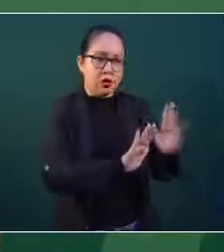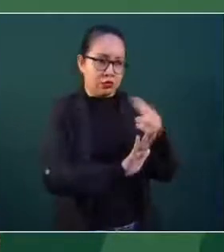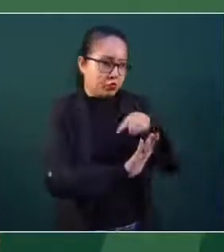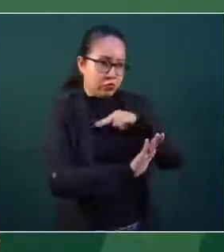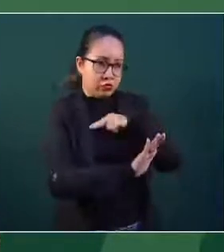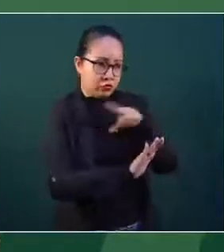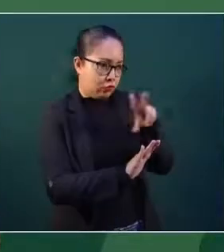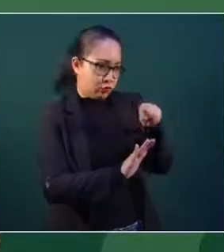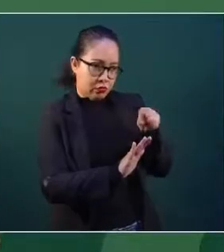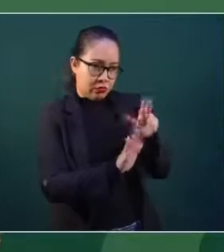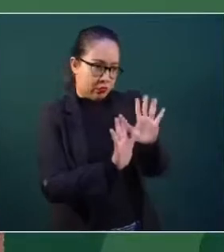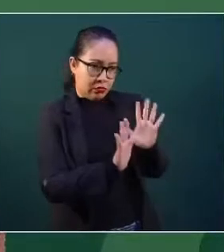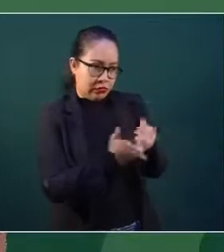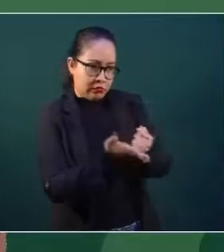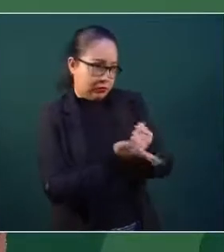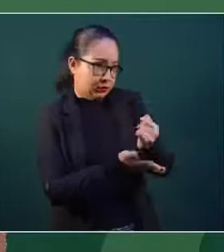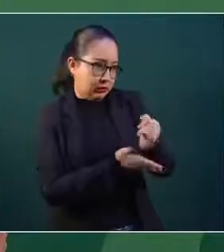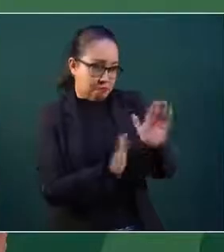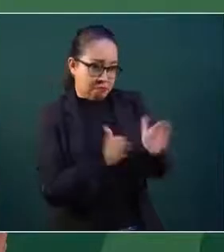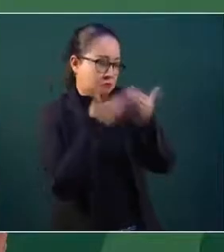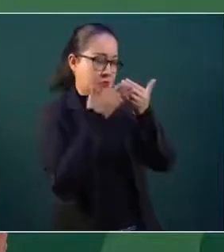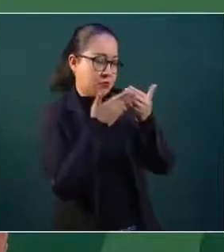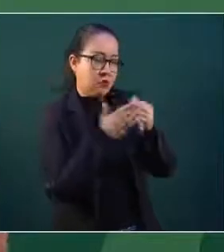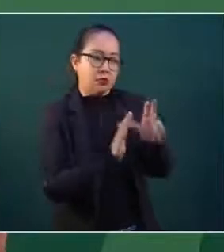cierre, ya